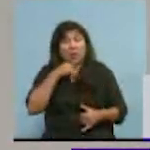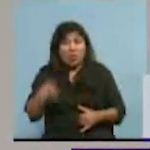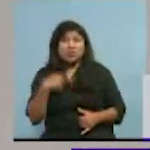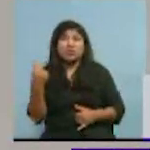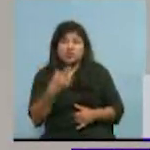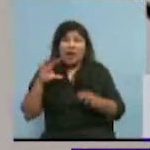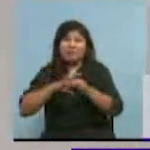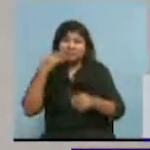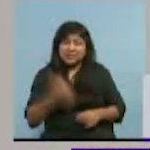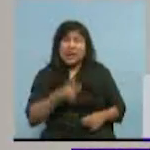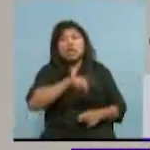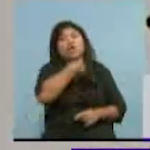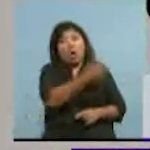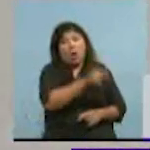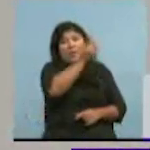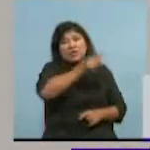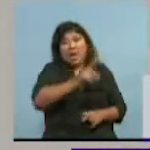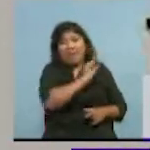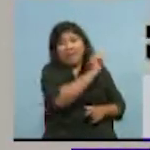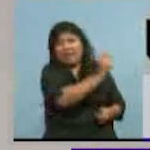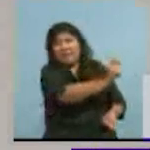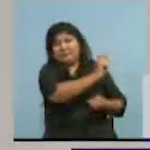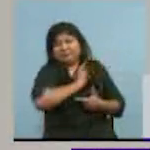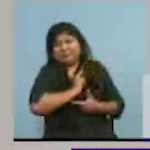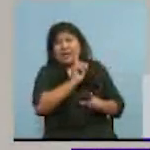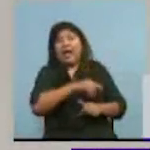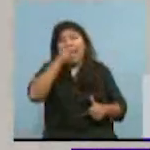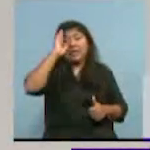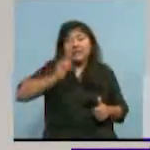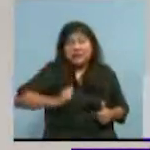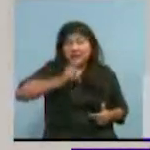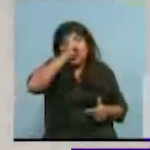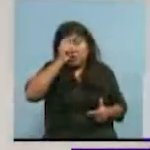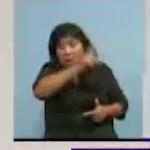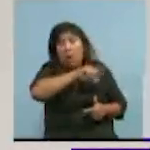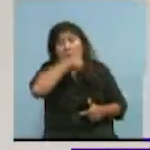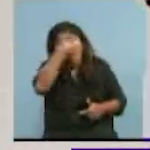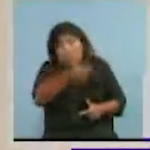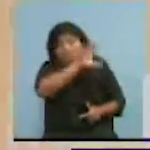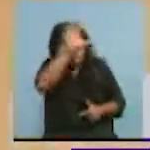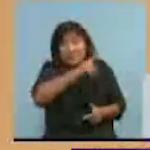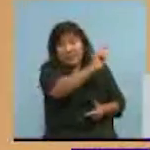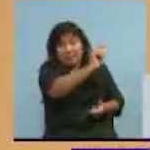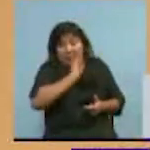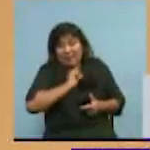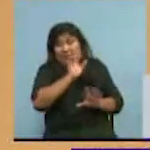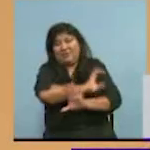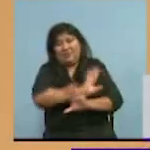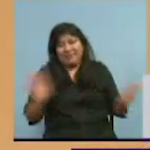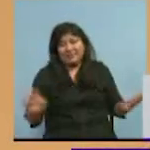Seguridad Nacional o a otras provincias el helicóptero por cualquier circunstancia. Como siempre, nosotros nos